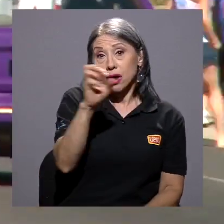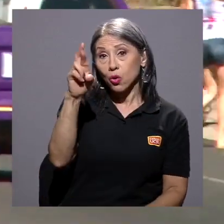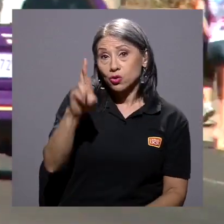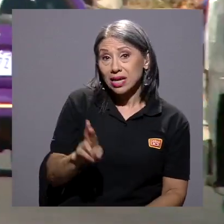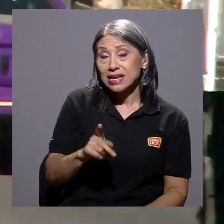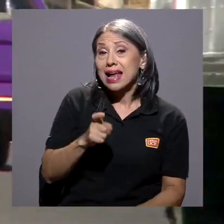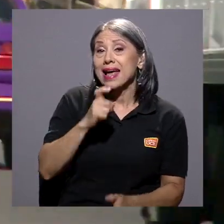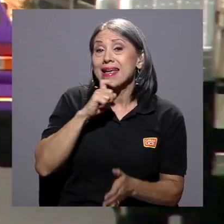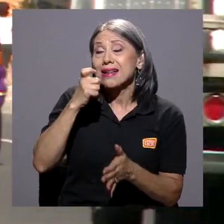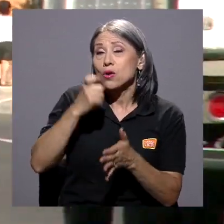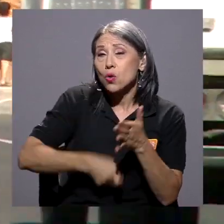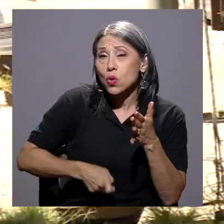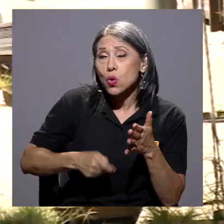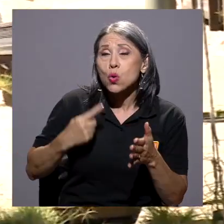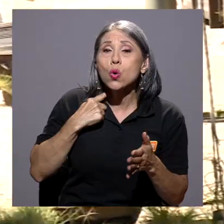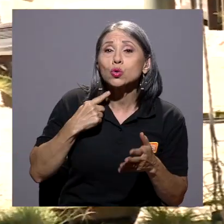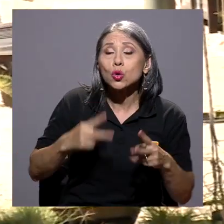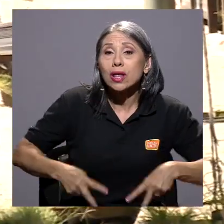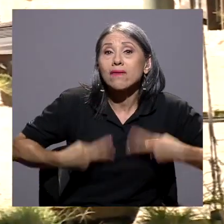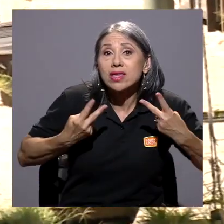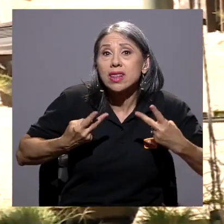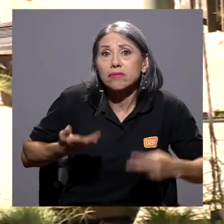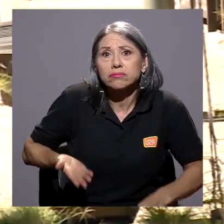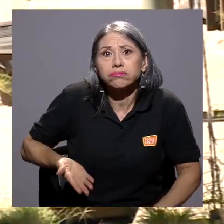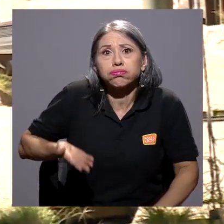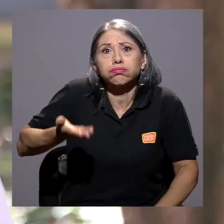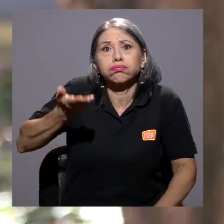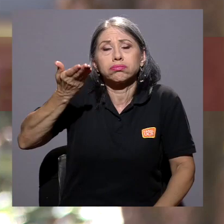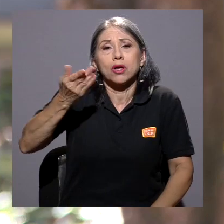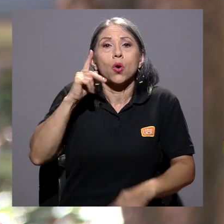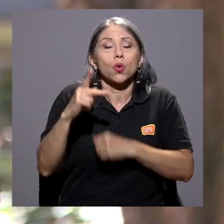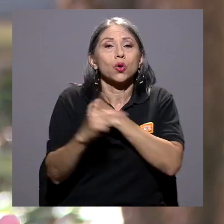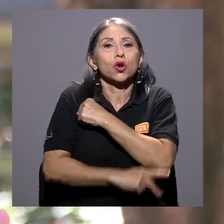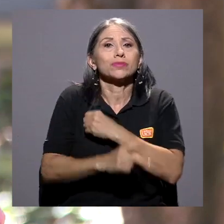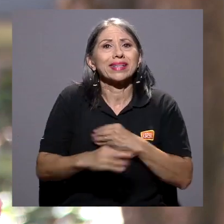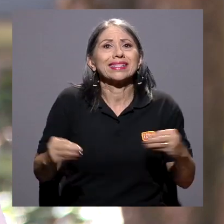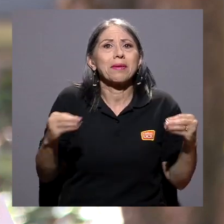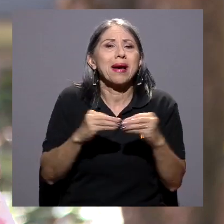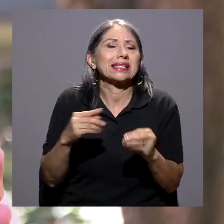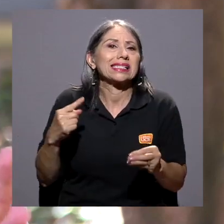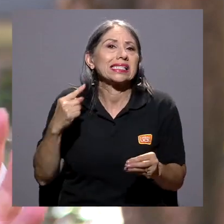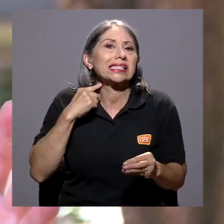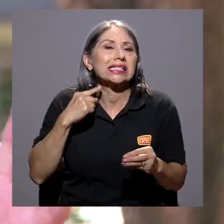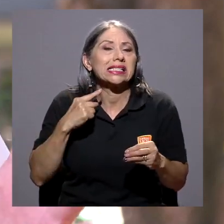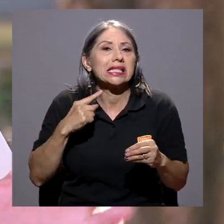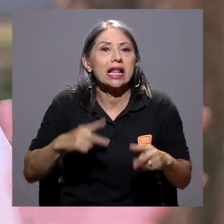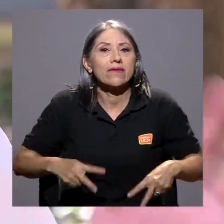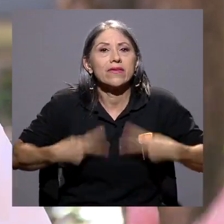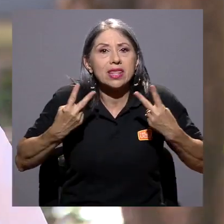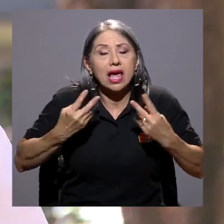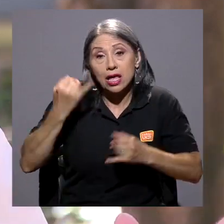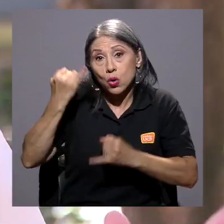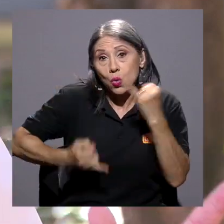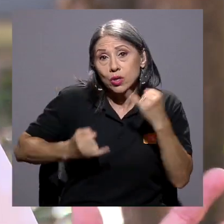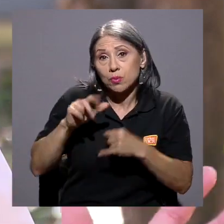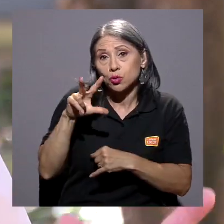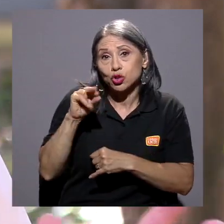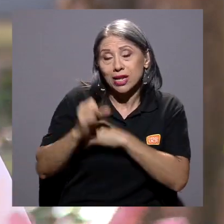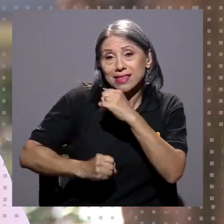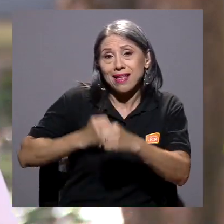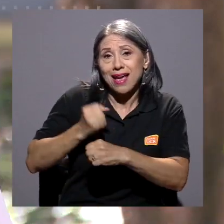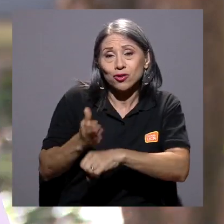En Costa Rica el costo de la vida incrementó mucho, es uno de los países en donde aumentó más el costo de la vida en los últimos 30 años antes